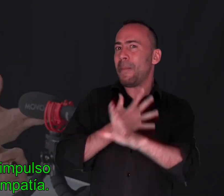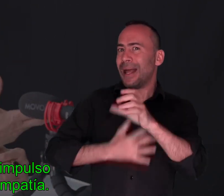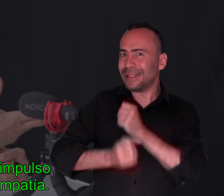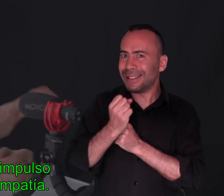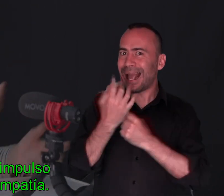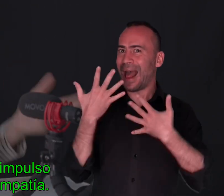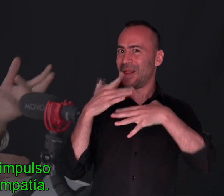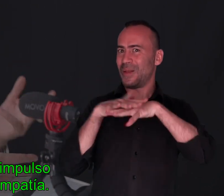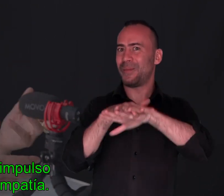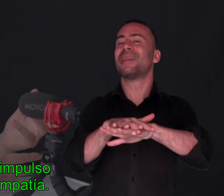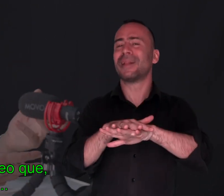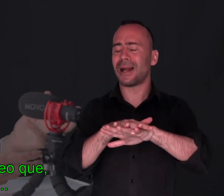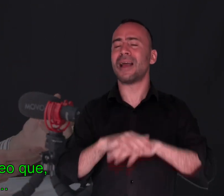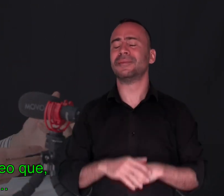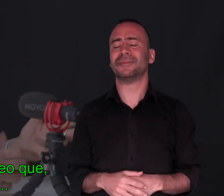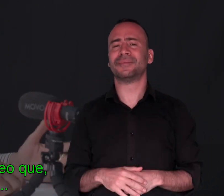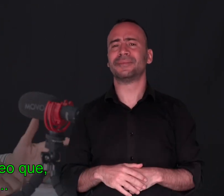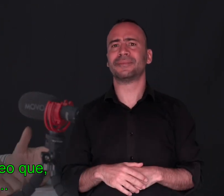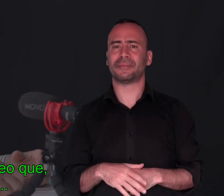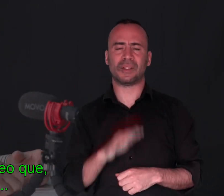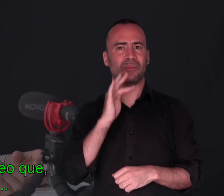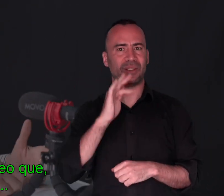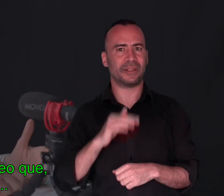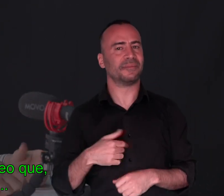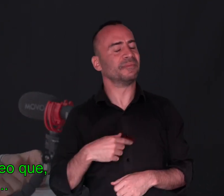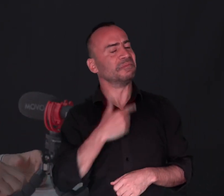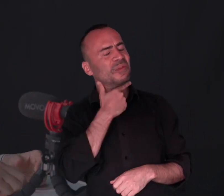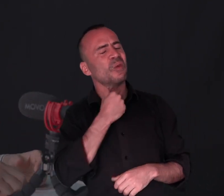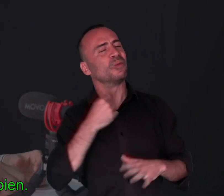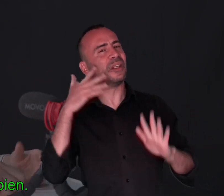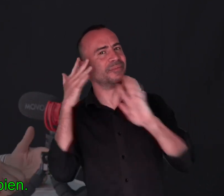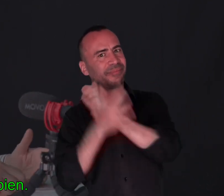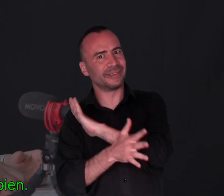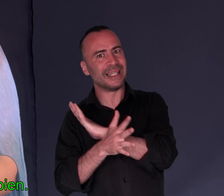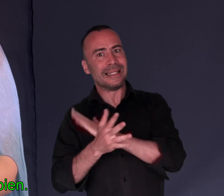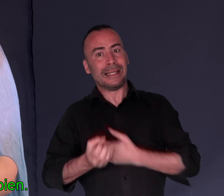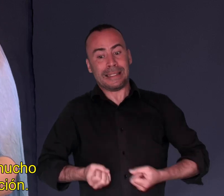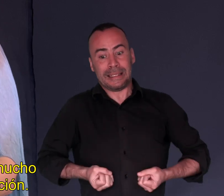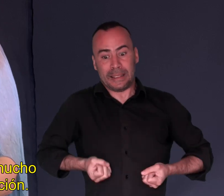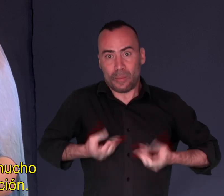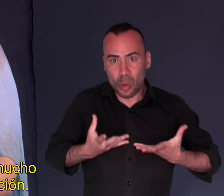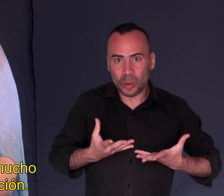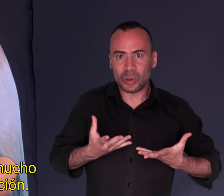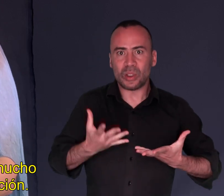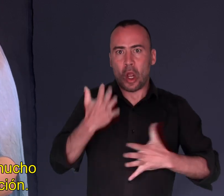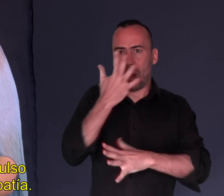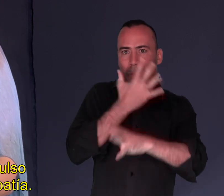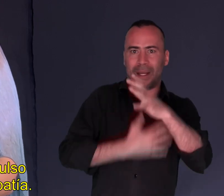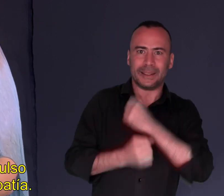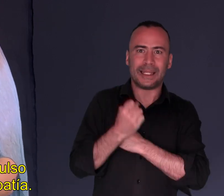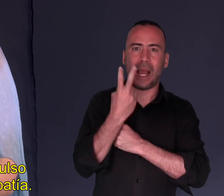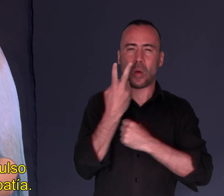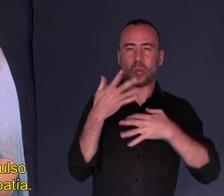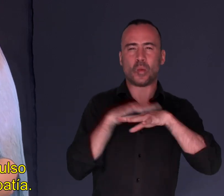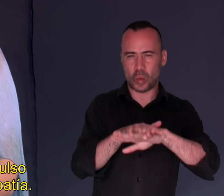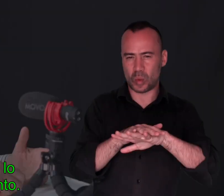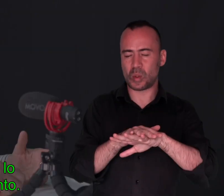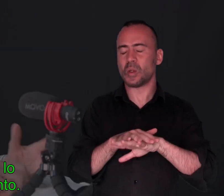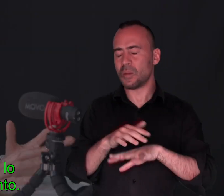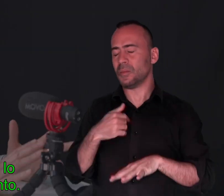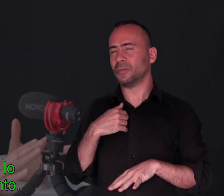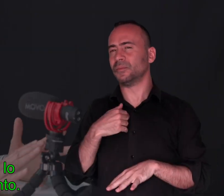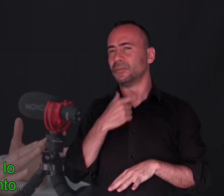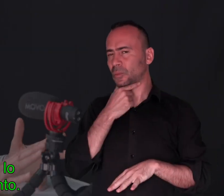es tu impulso pero con la empatía entonces creo que Que bueno que está bien Me gusta mucho Esa definición esto impulso con la empatía